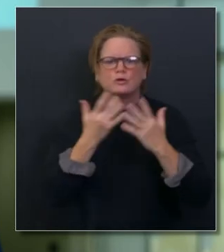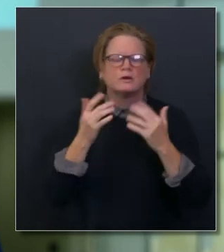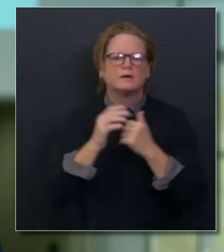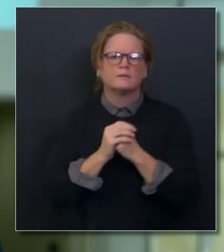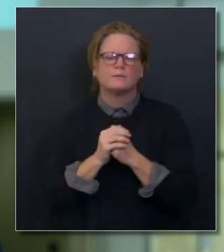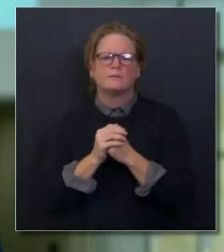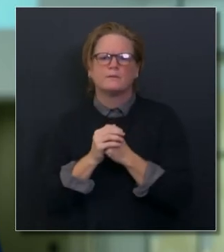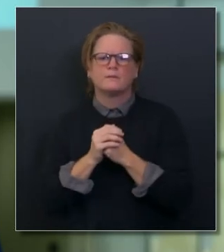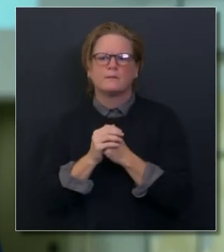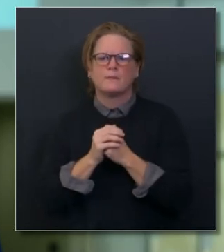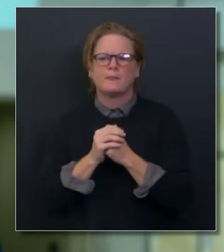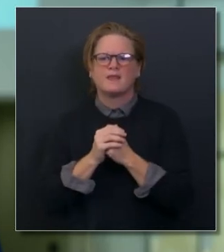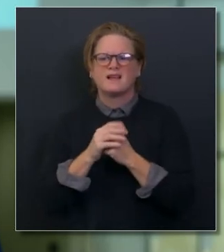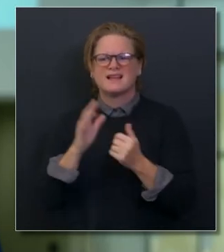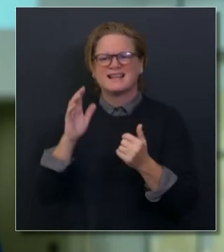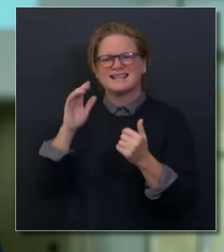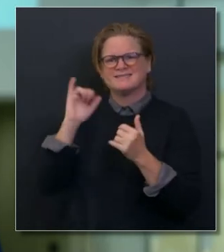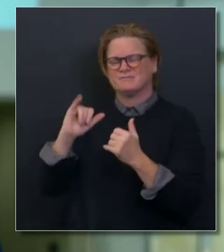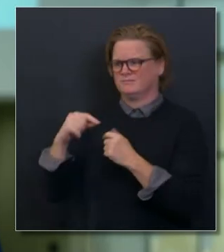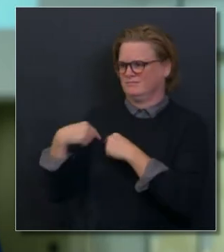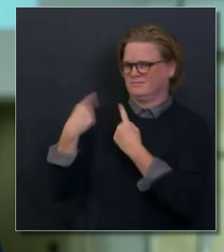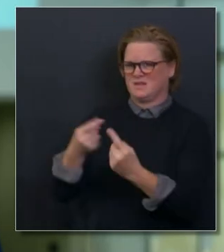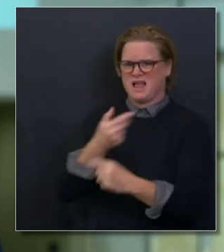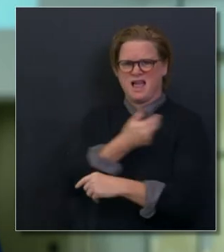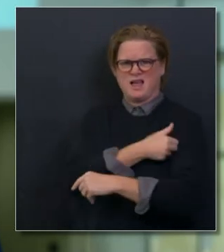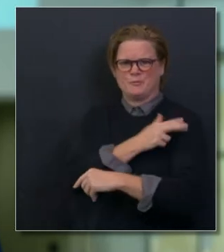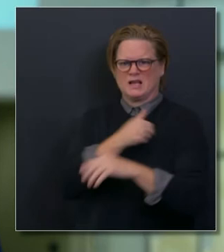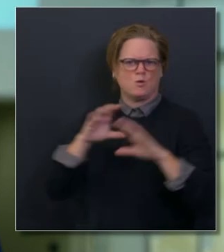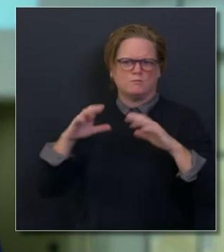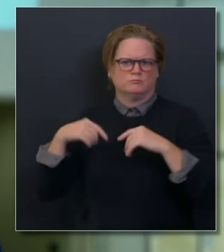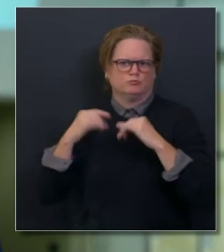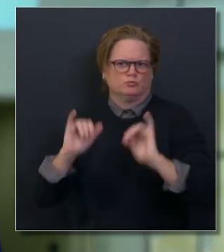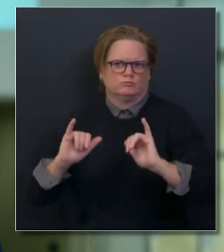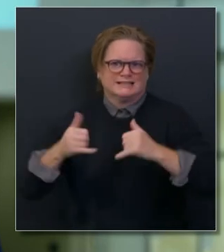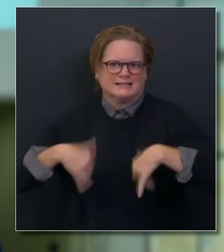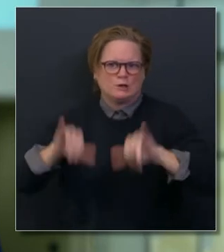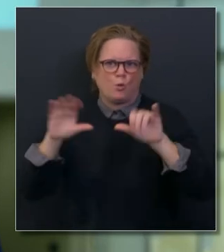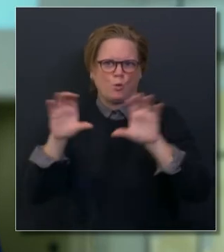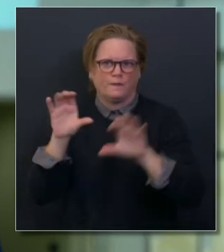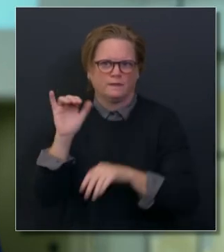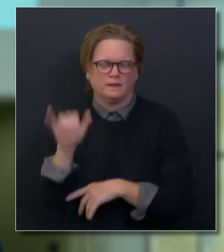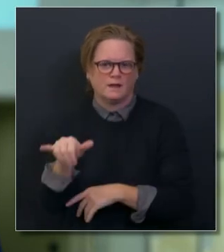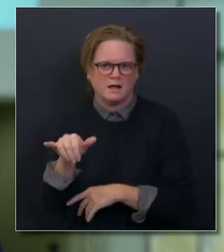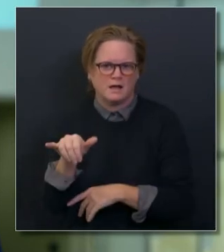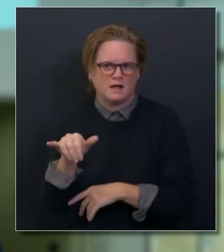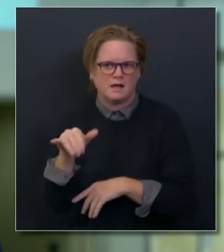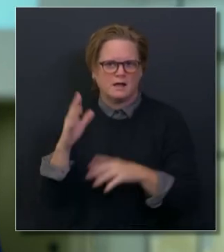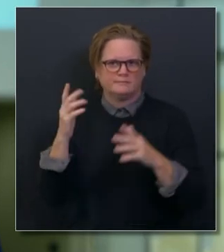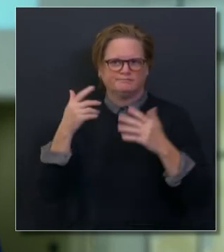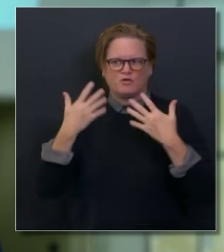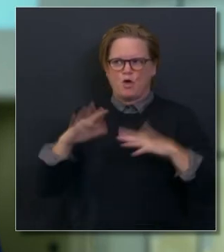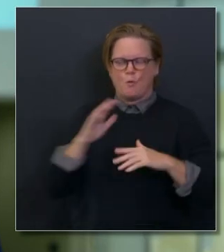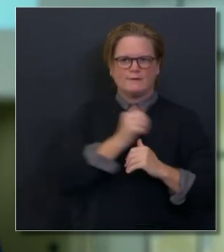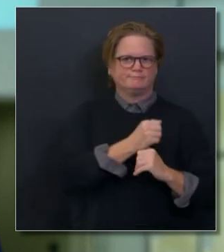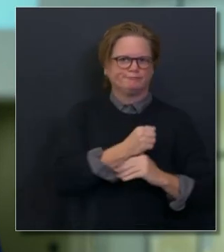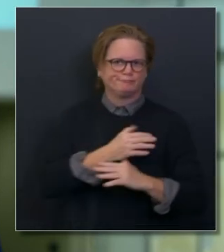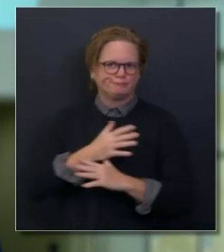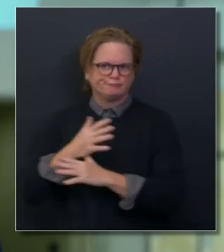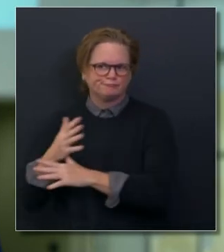distancia. Pero otros sistemas han estado haciendo esto por algún tiempo aumentar esto de la mejor